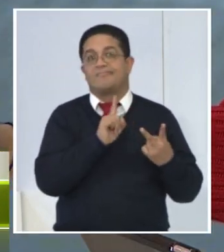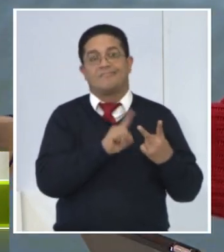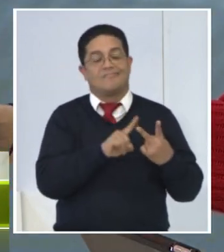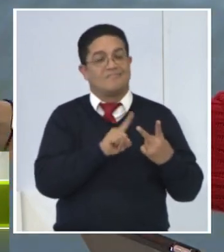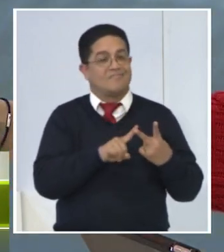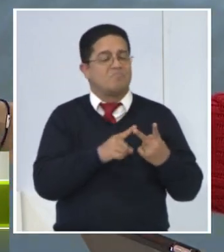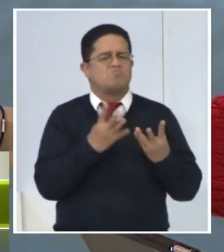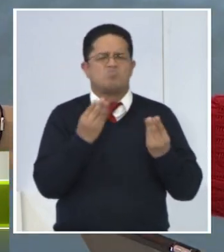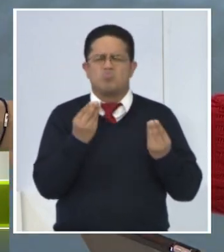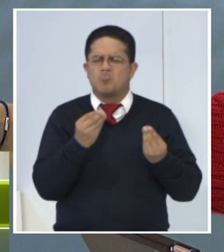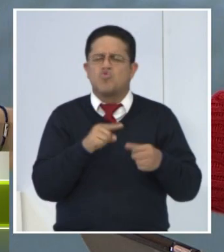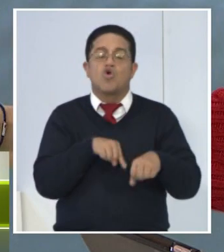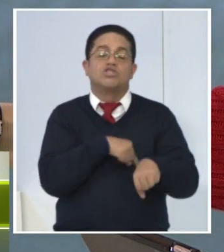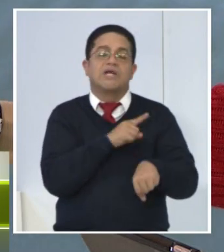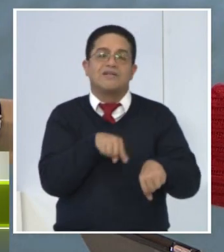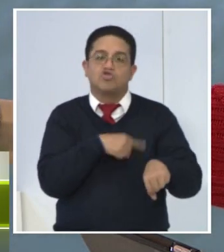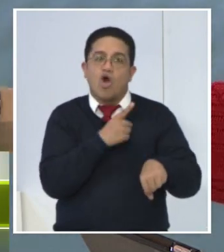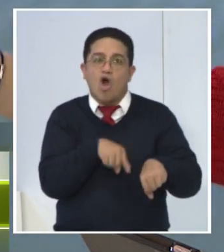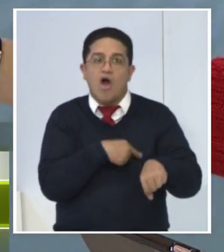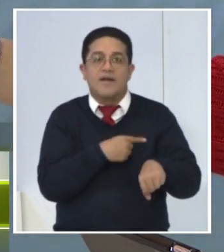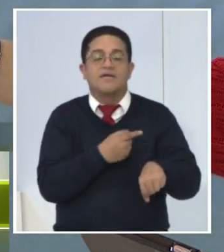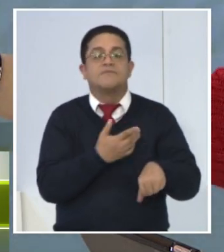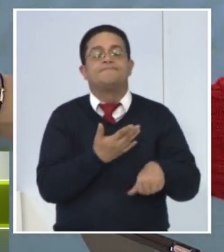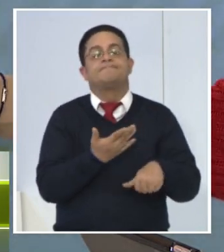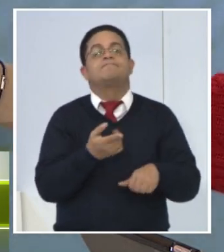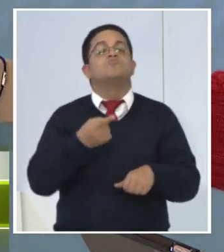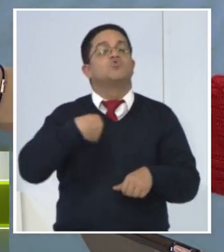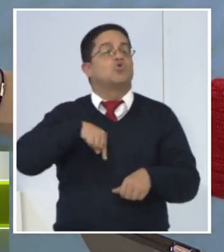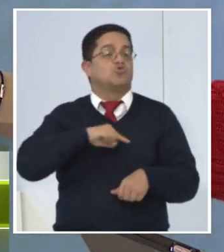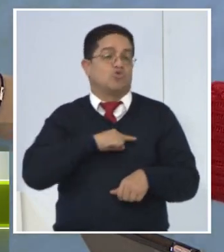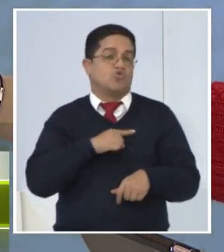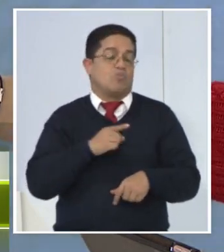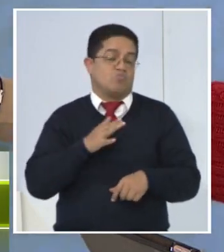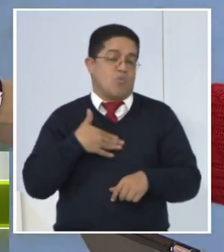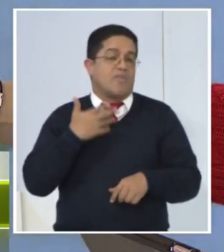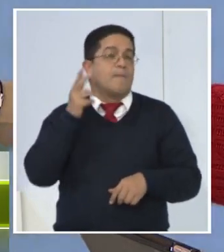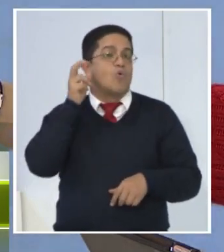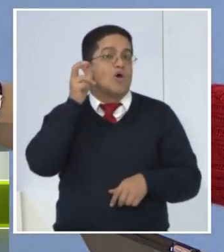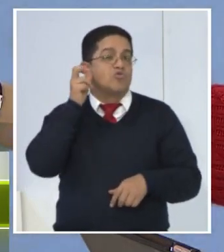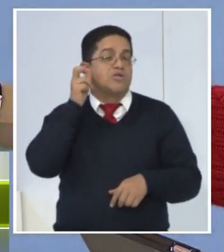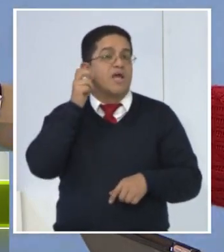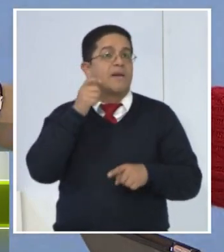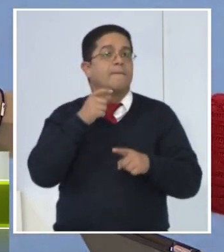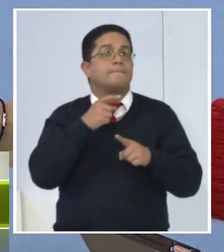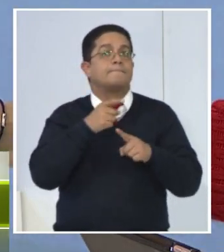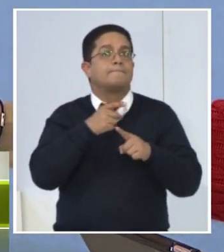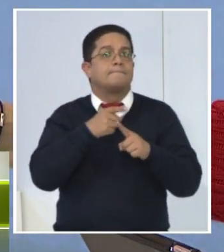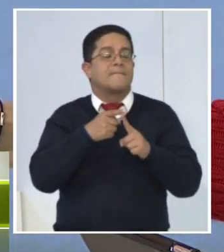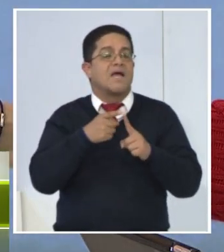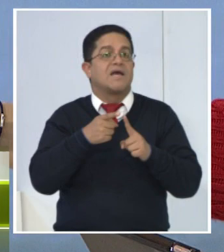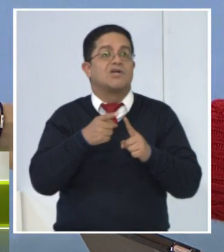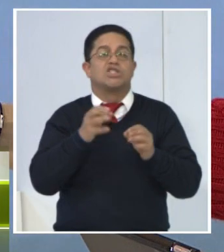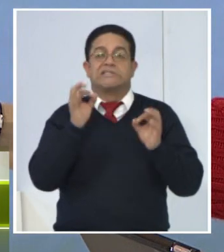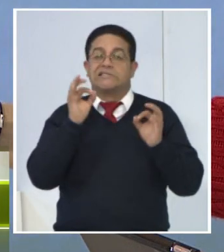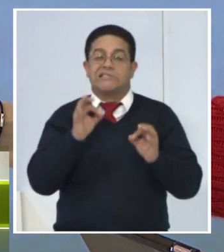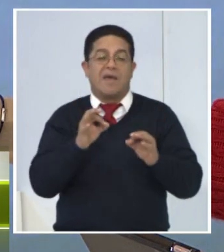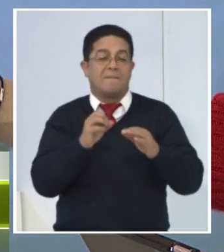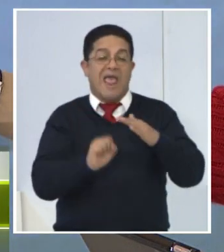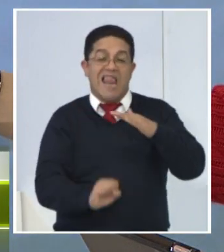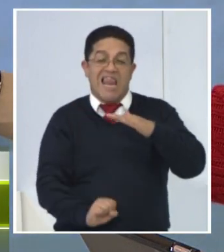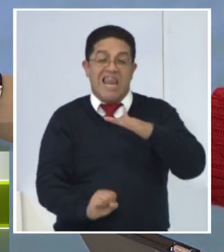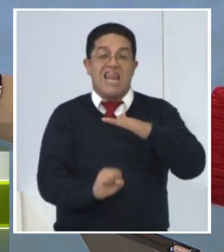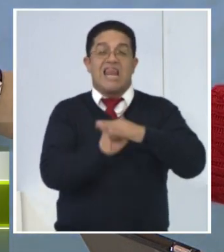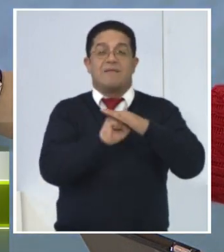bastante exposición, nosotros estamos hechos para escuchar, lo que sí que no debemos sobrepasar estos límites.